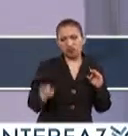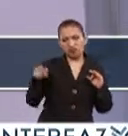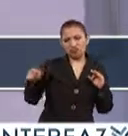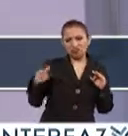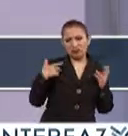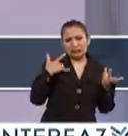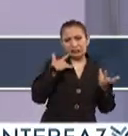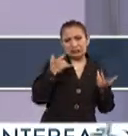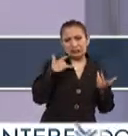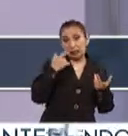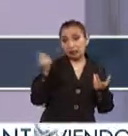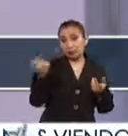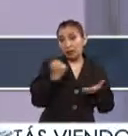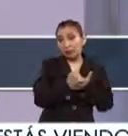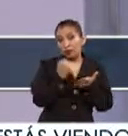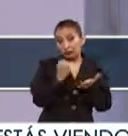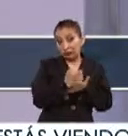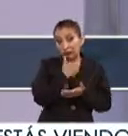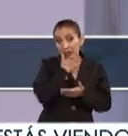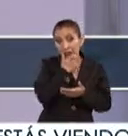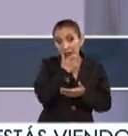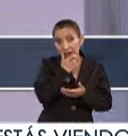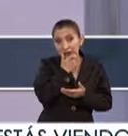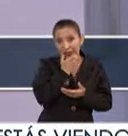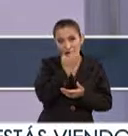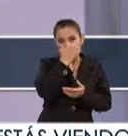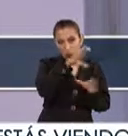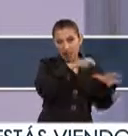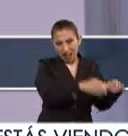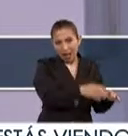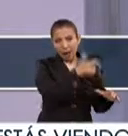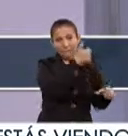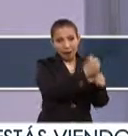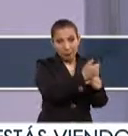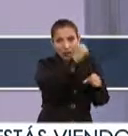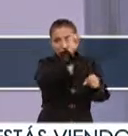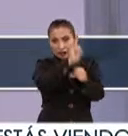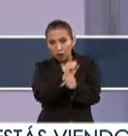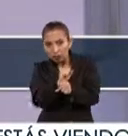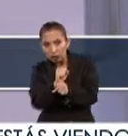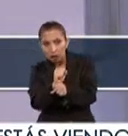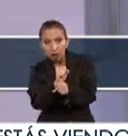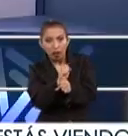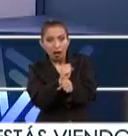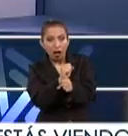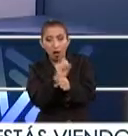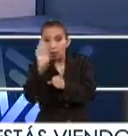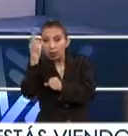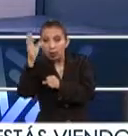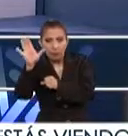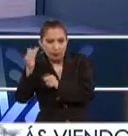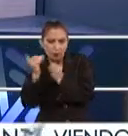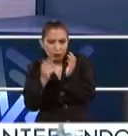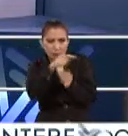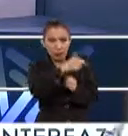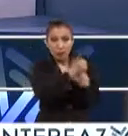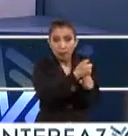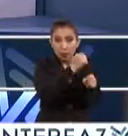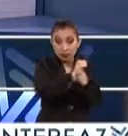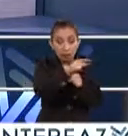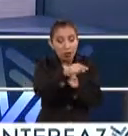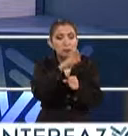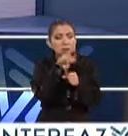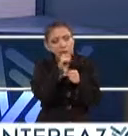el esfuerzo que esto exige. Los colegios, escuela primaria, secundaria, universidad menos, pero primaria y secundaria